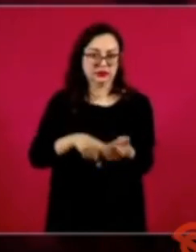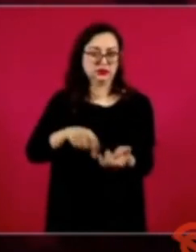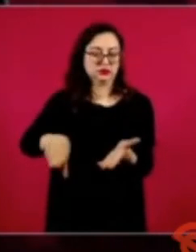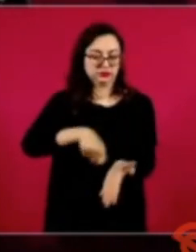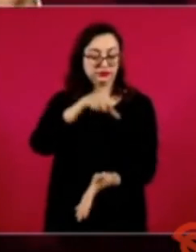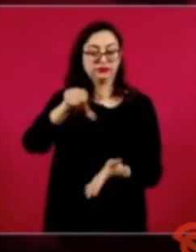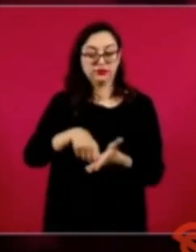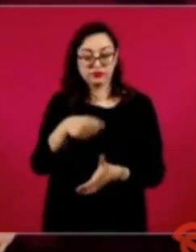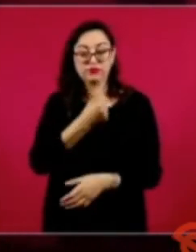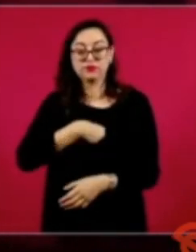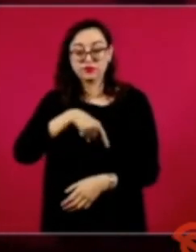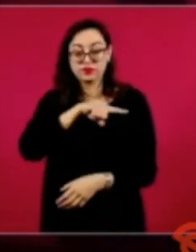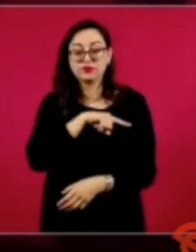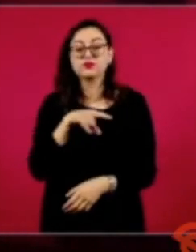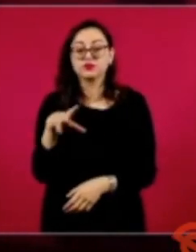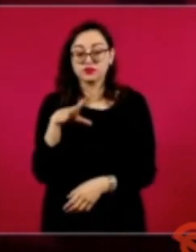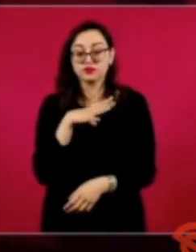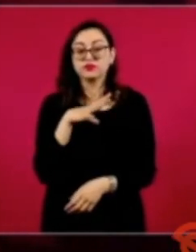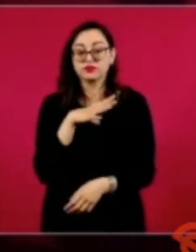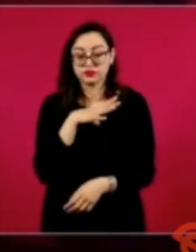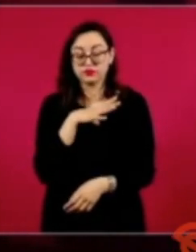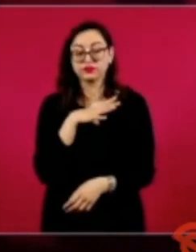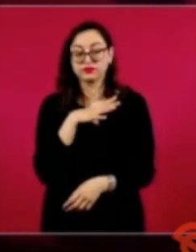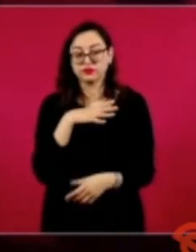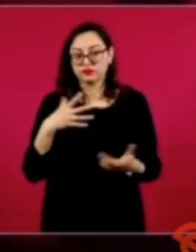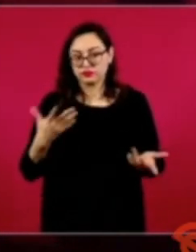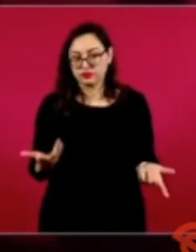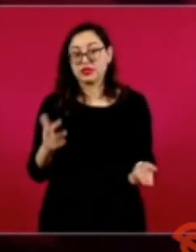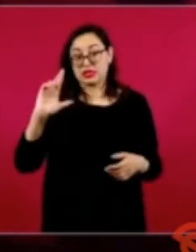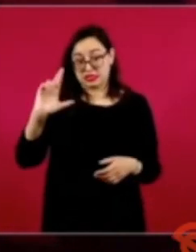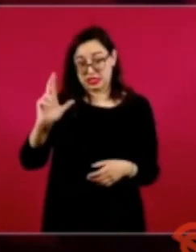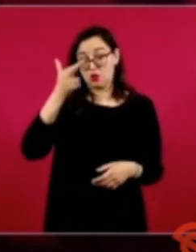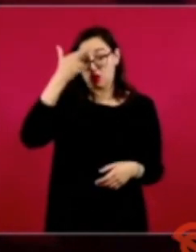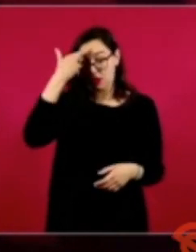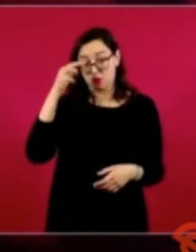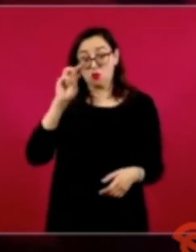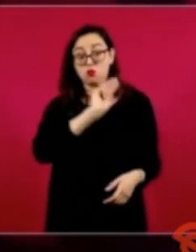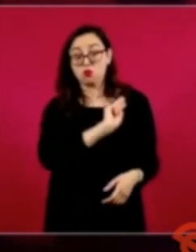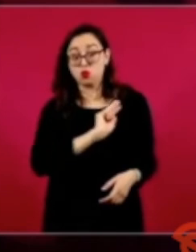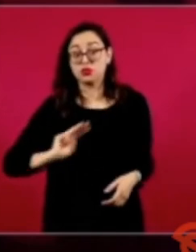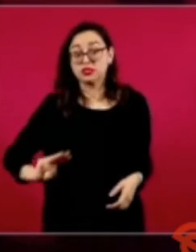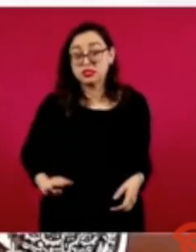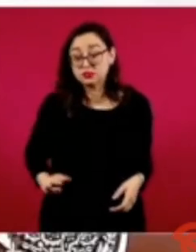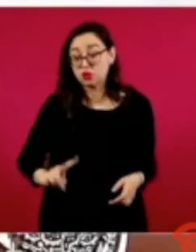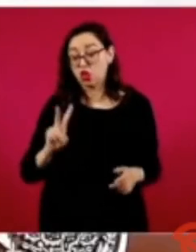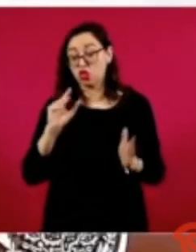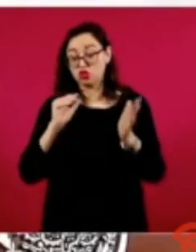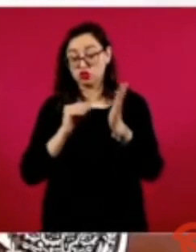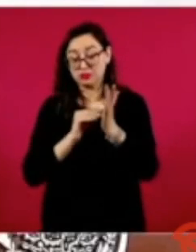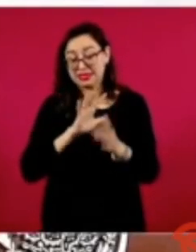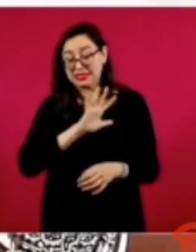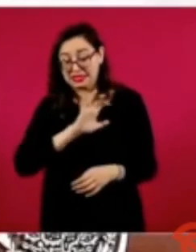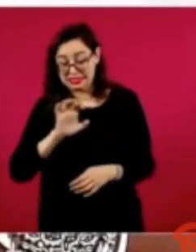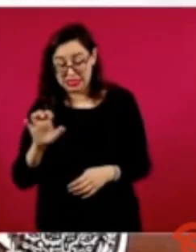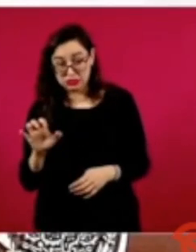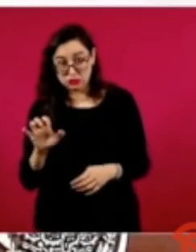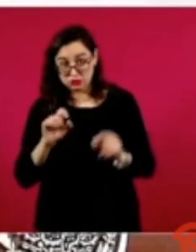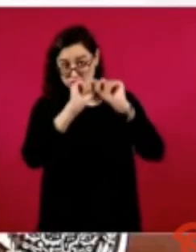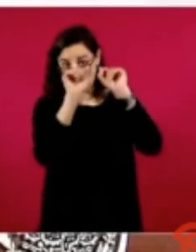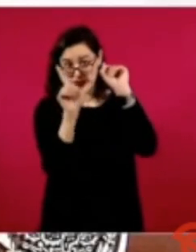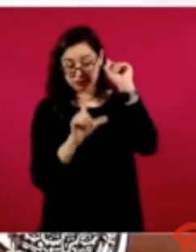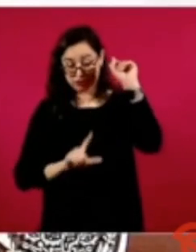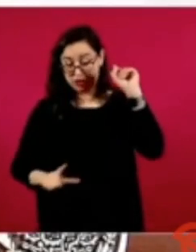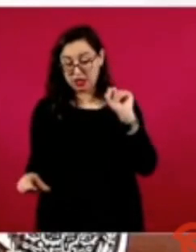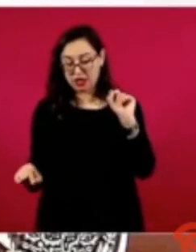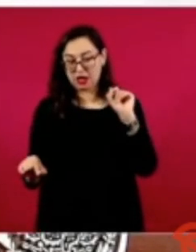Acuérdense que son cerca de 2.500 municipios y aquí estamos hablando de 11,000